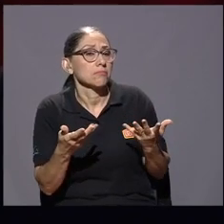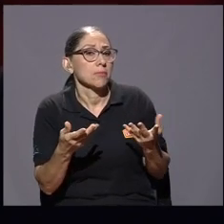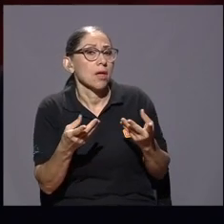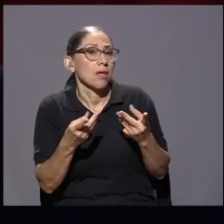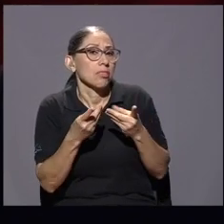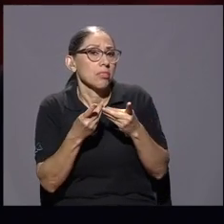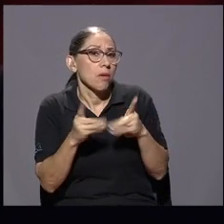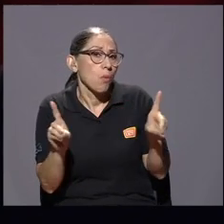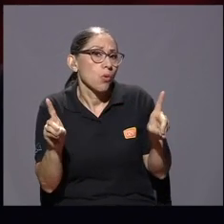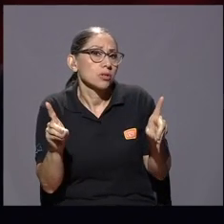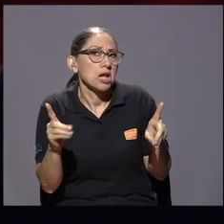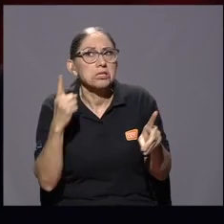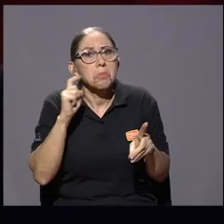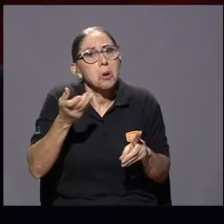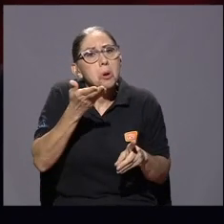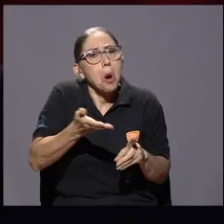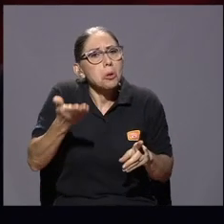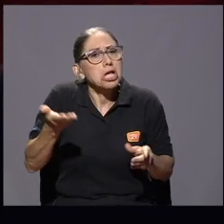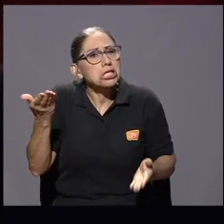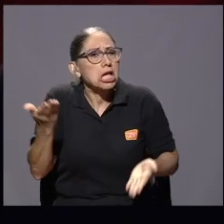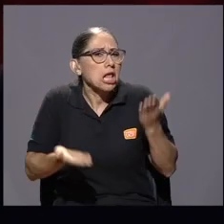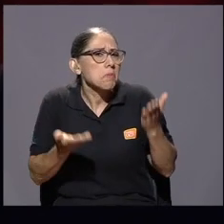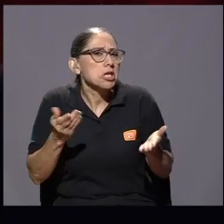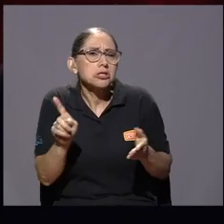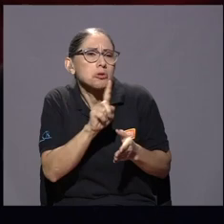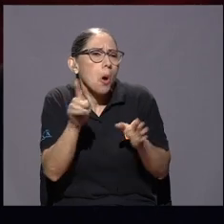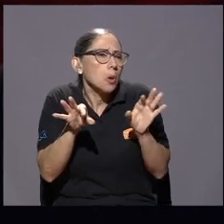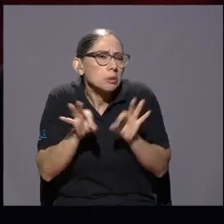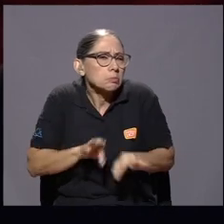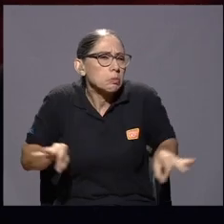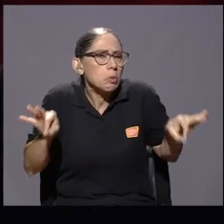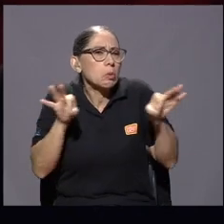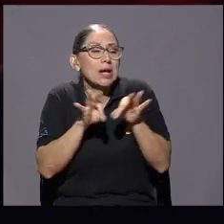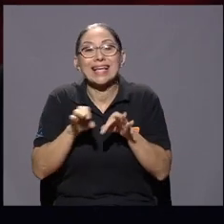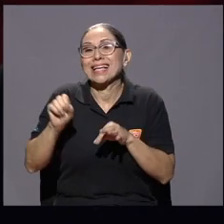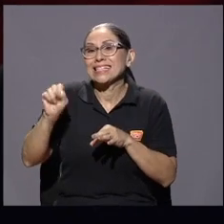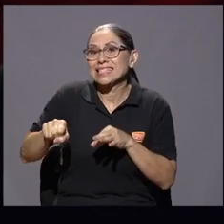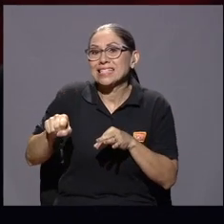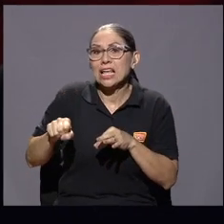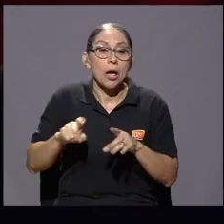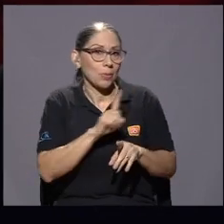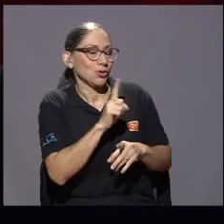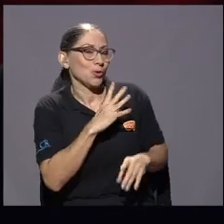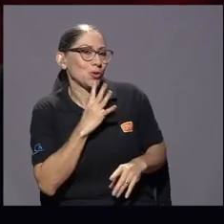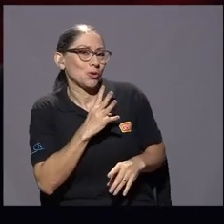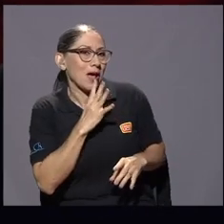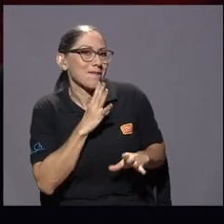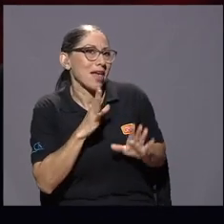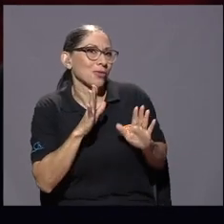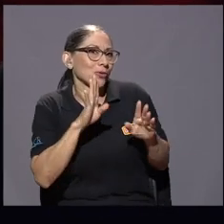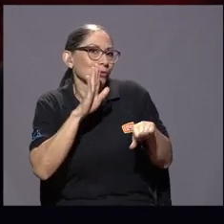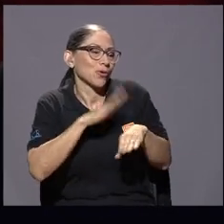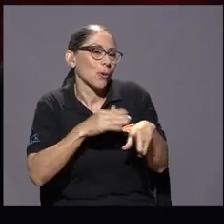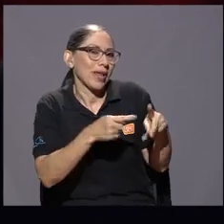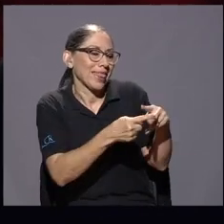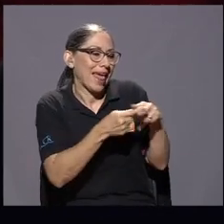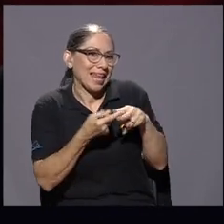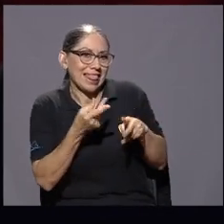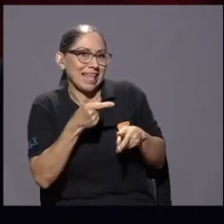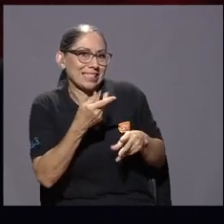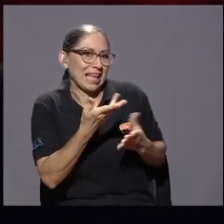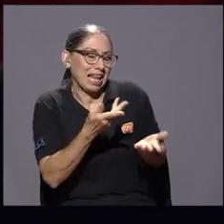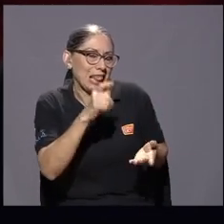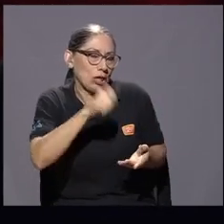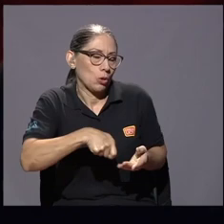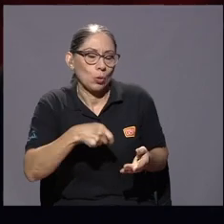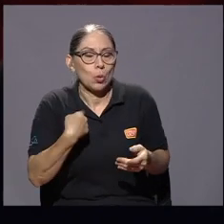algunas personas podrían considerar hasta irrelevantes. Sí, lo que pasa es que el cónyuge dice... No estoy hablando del caso de las tarjetas de crédito, estoy exacto. pensando en